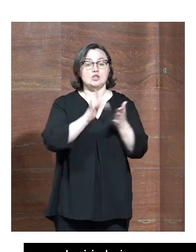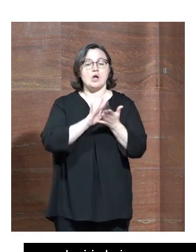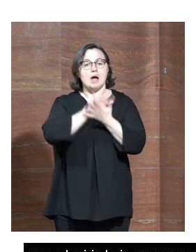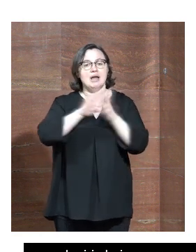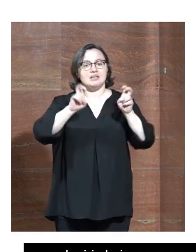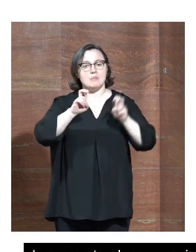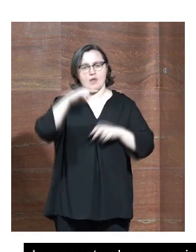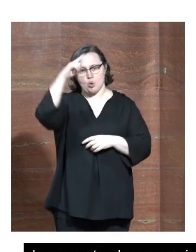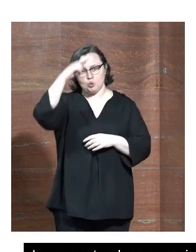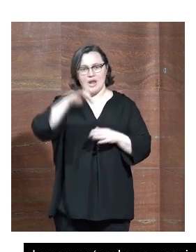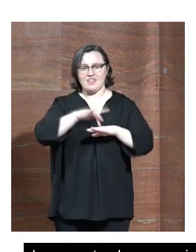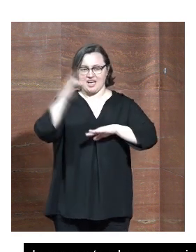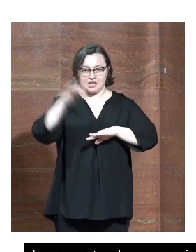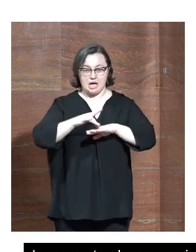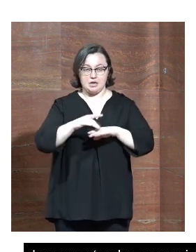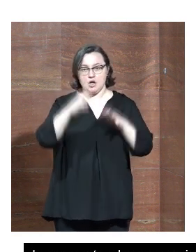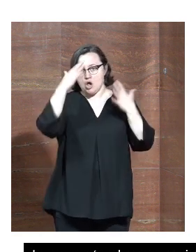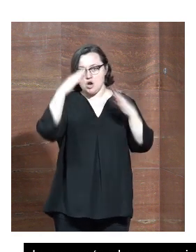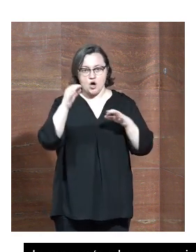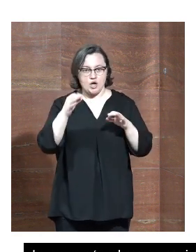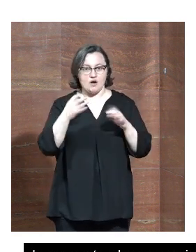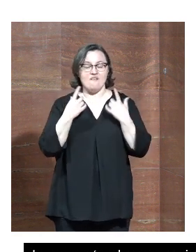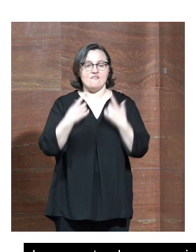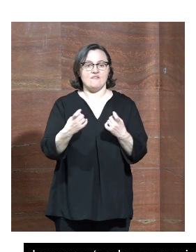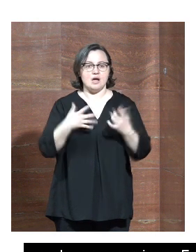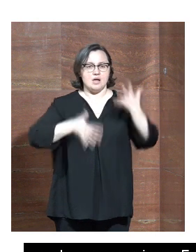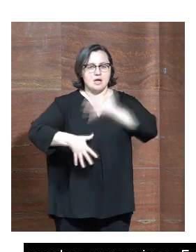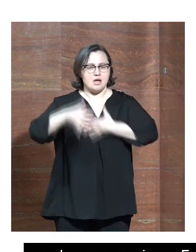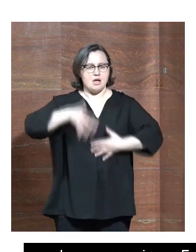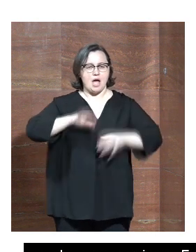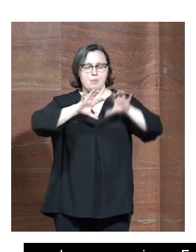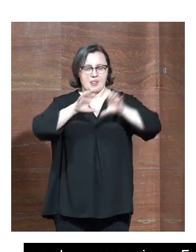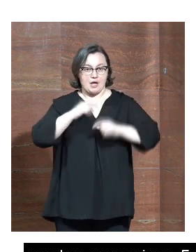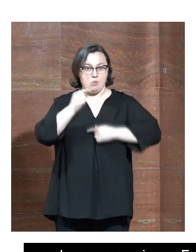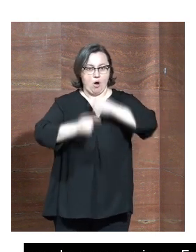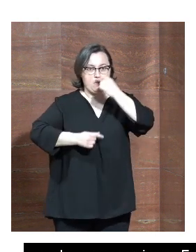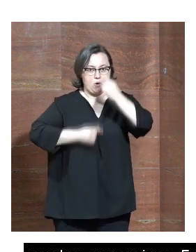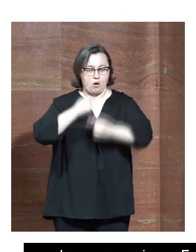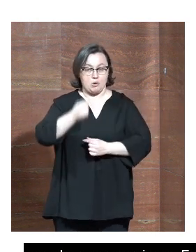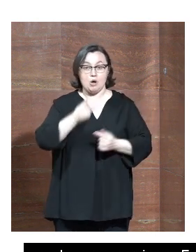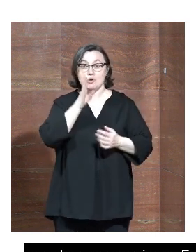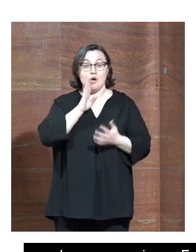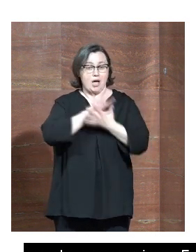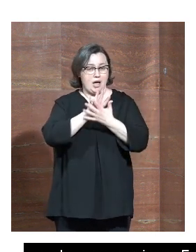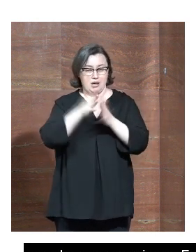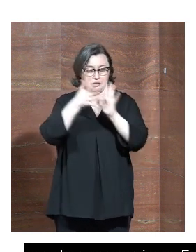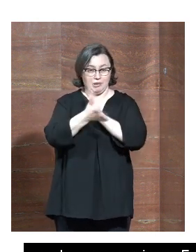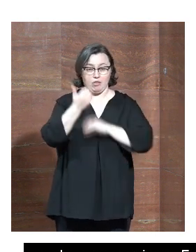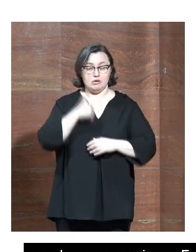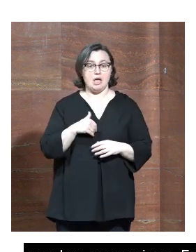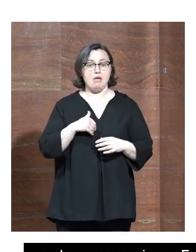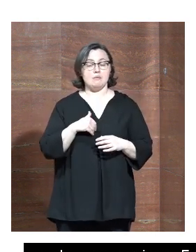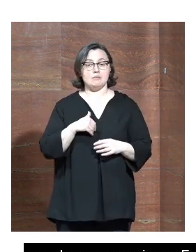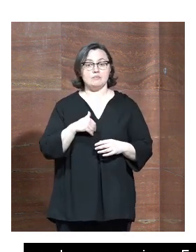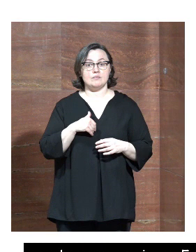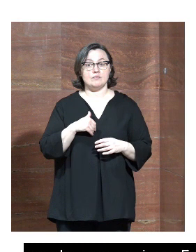tema de la cultura digital. Evidentemente se necesita un aprendizaje, porque, como yo comenté